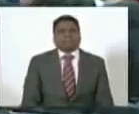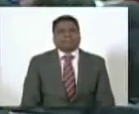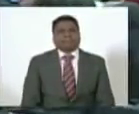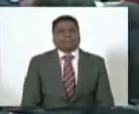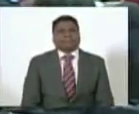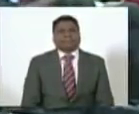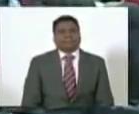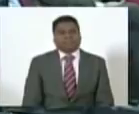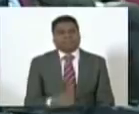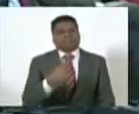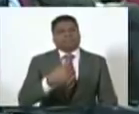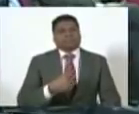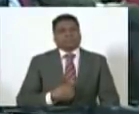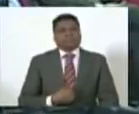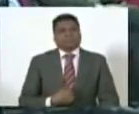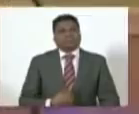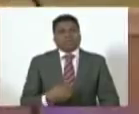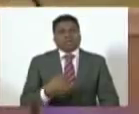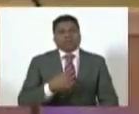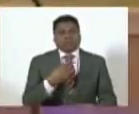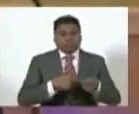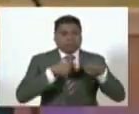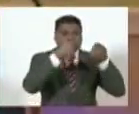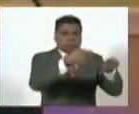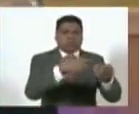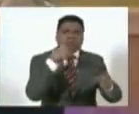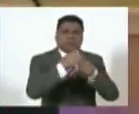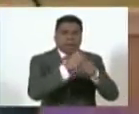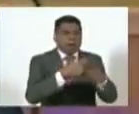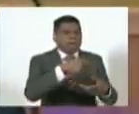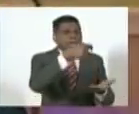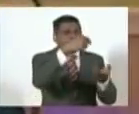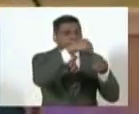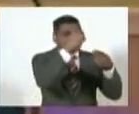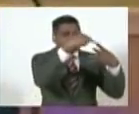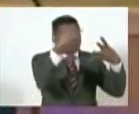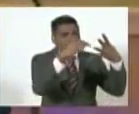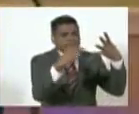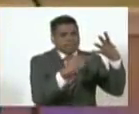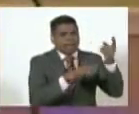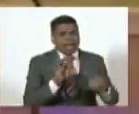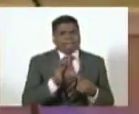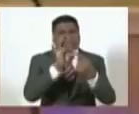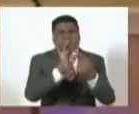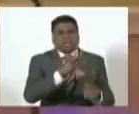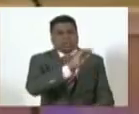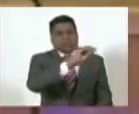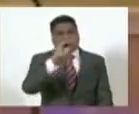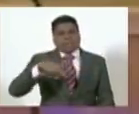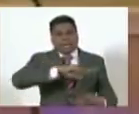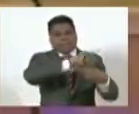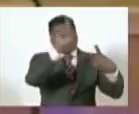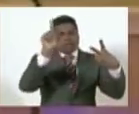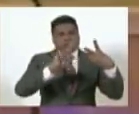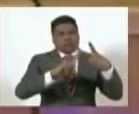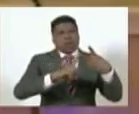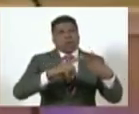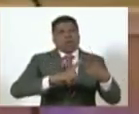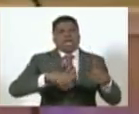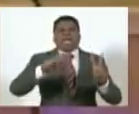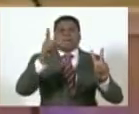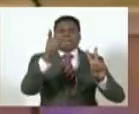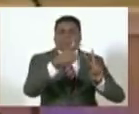Por eso es que le he dado tareas especiales. Lo llamé para dos tareas: la seguridad, la seguridad,